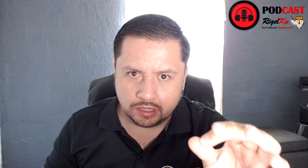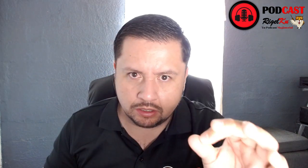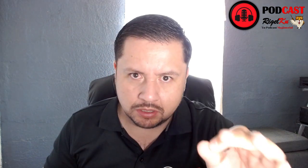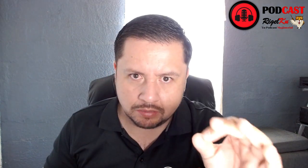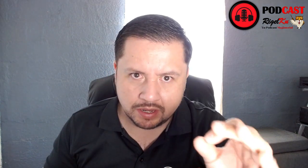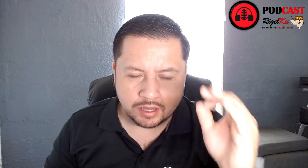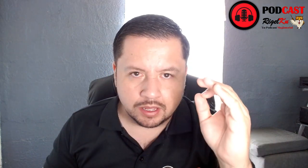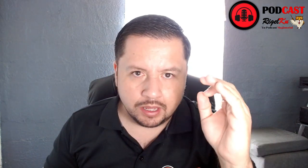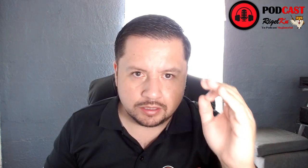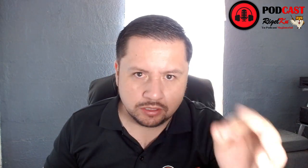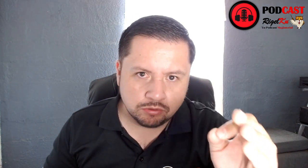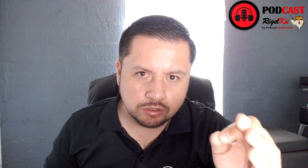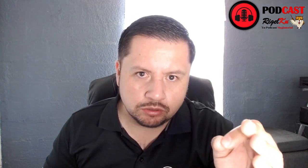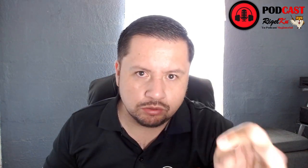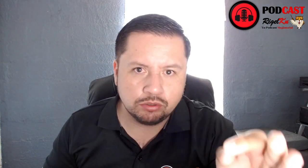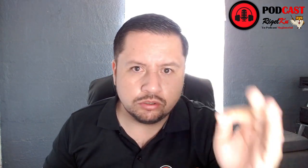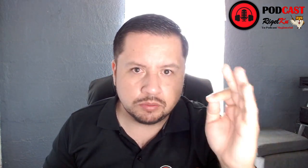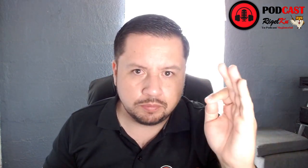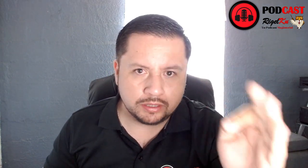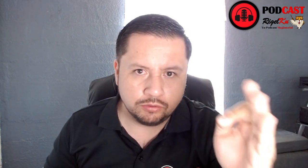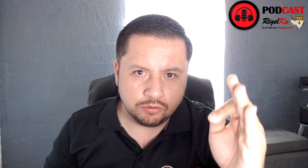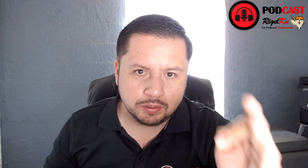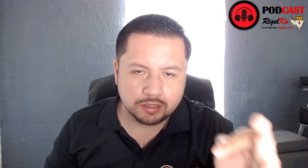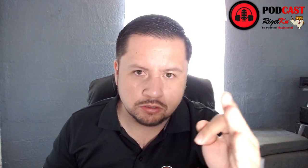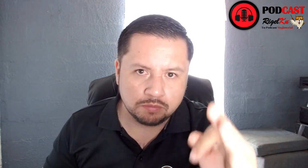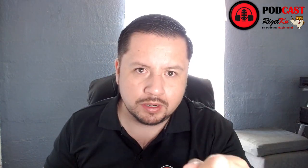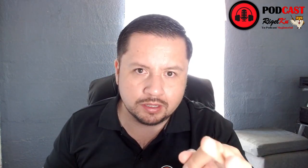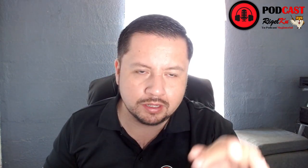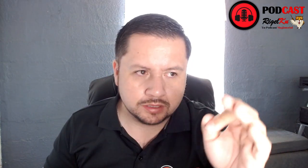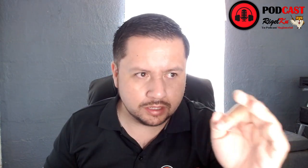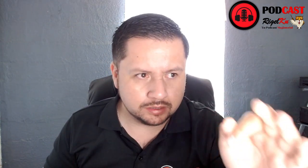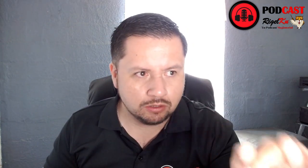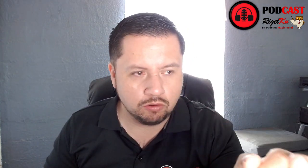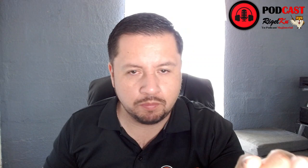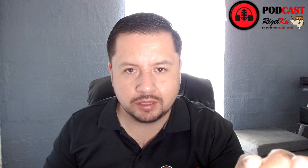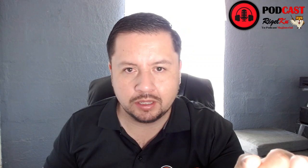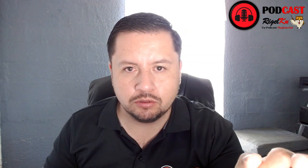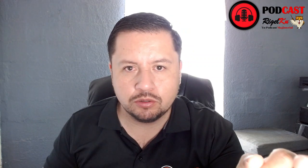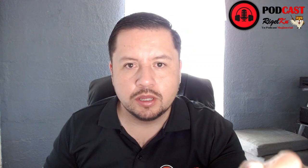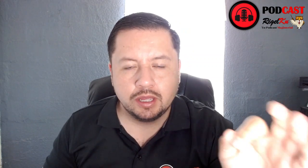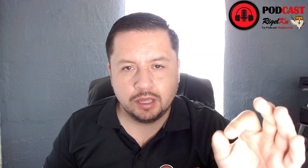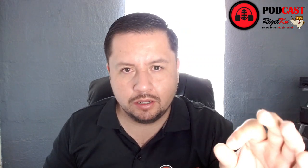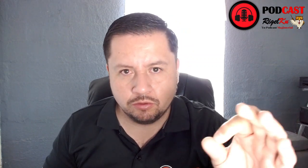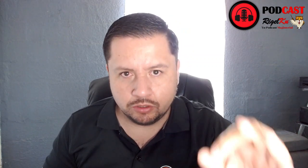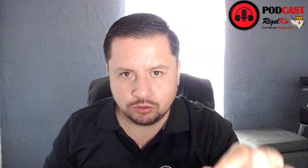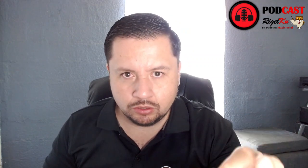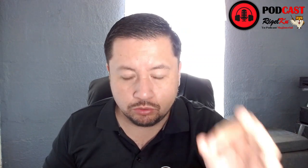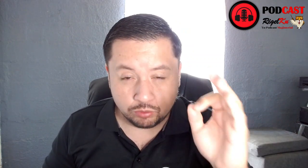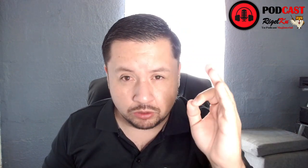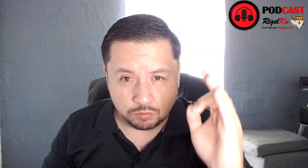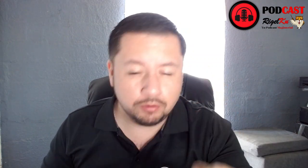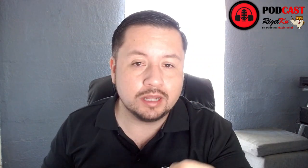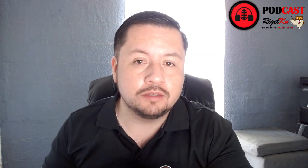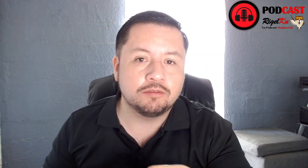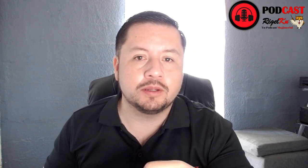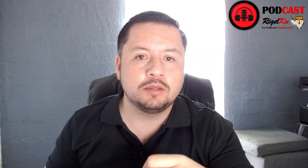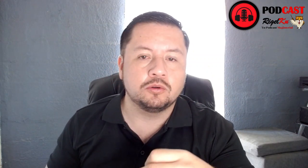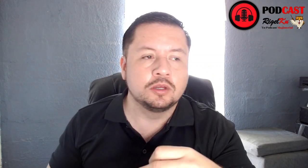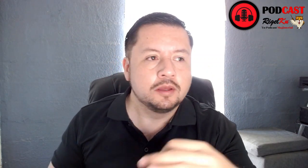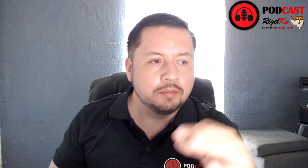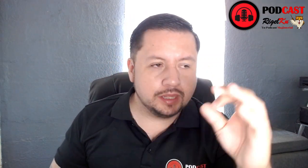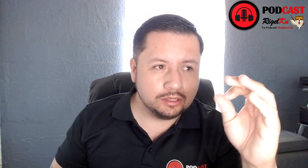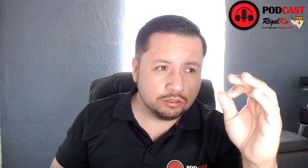no dejen de observar el círculo de estudios, parte 1, parte 2 y parte 3 que he estado compartiendo en tu podcast